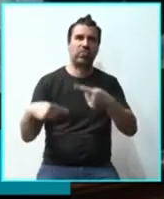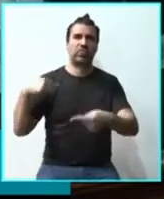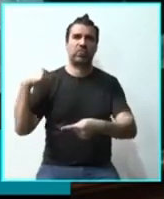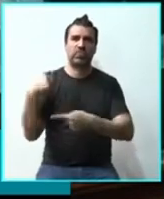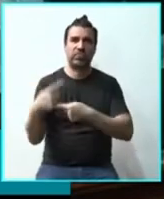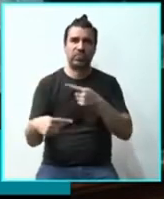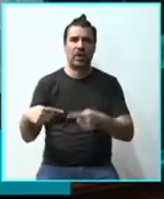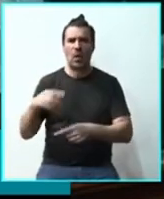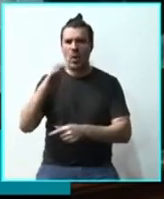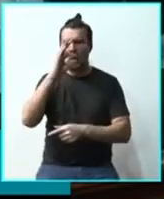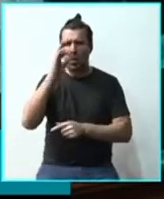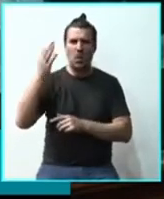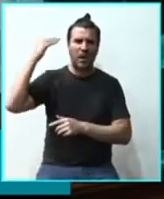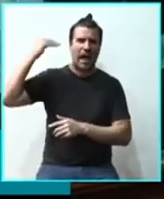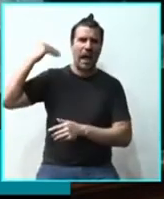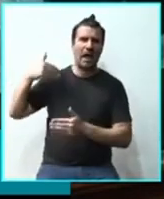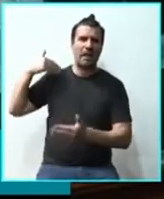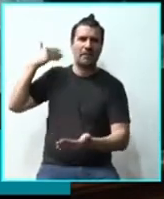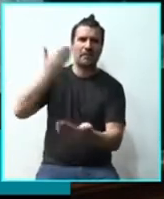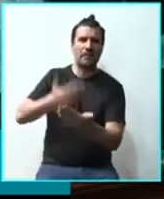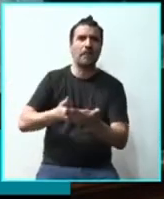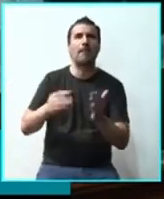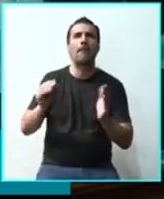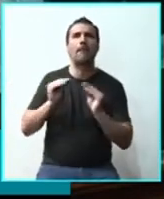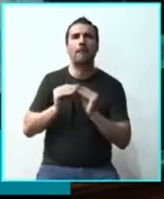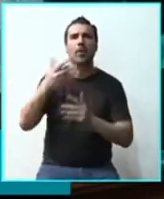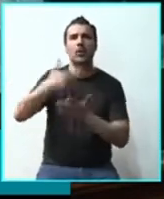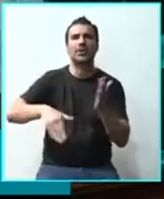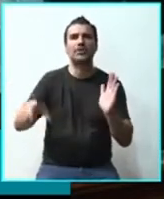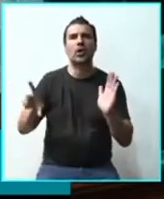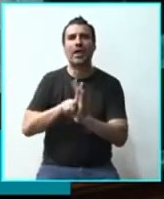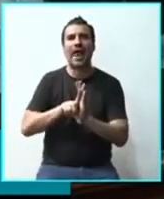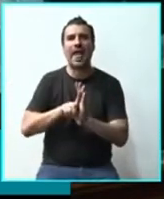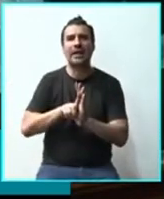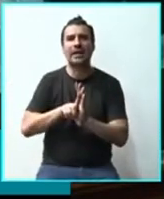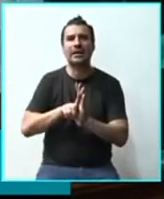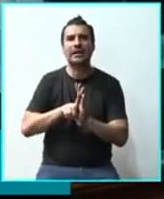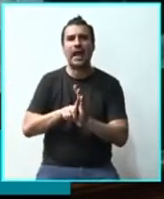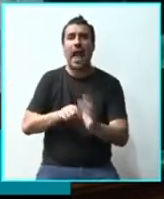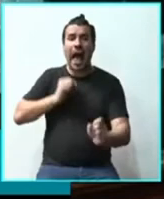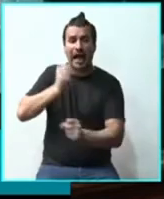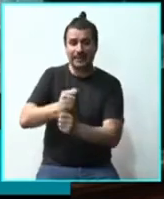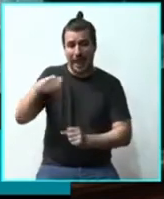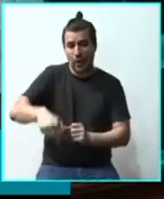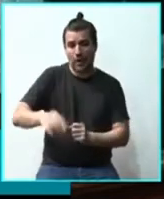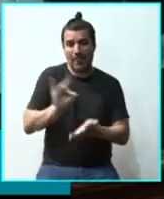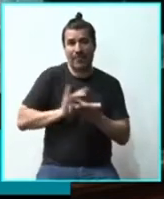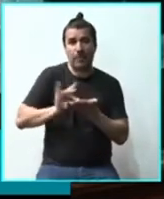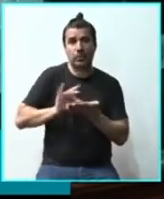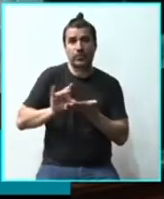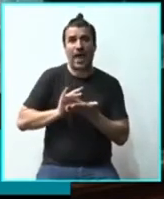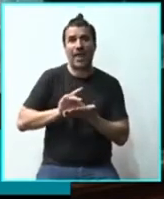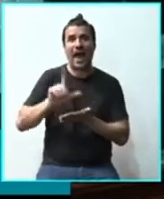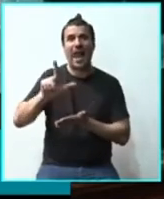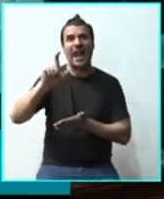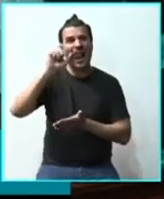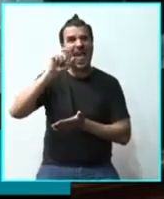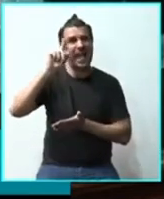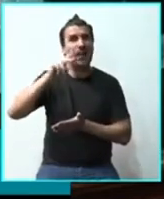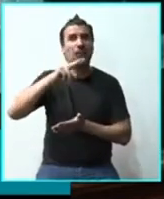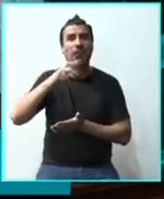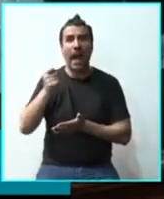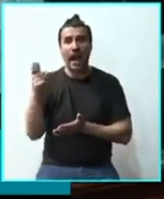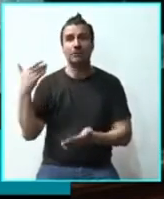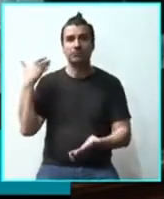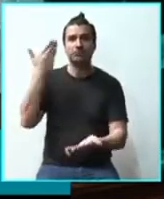ningún proyecto de ley, hasta el de la diputada Neira, para regular el uso de las videocámaras. Ni la izquierda, ni el centro, ni la derecha, ni la